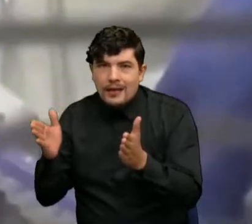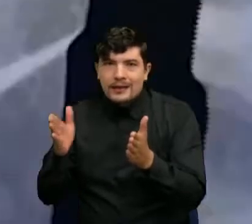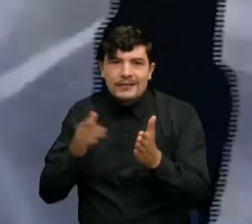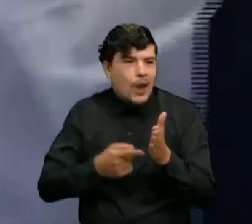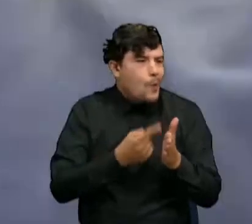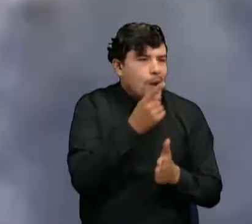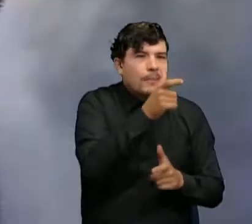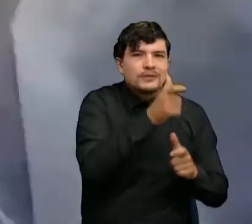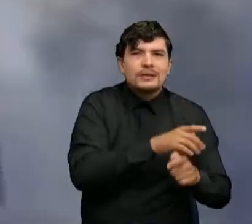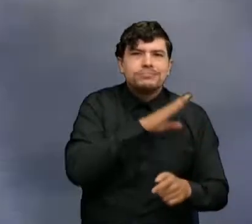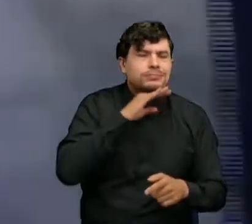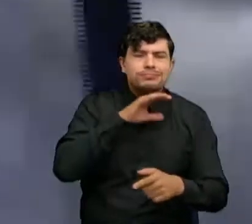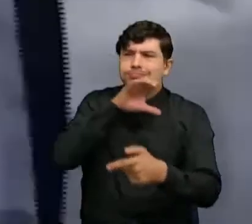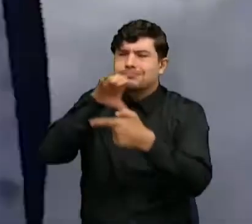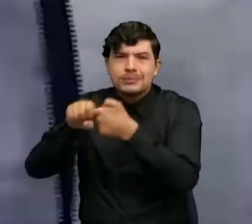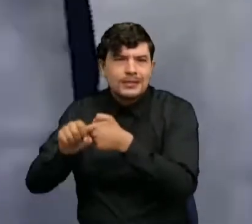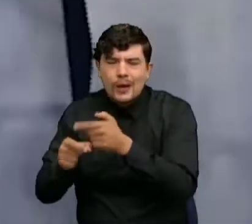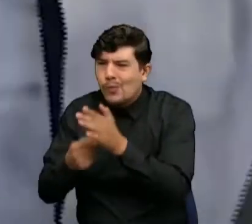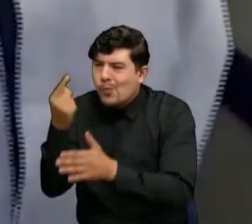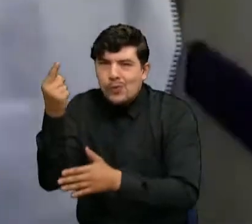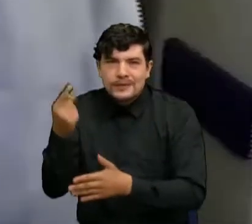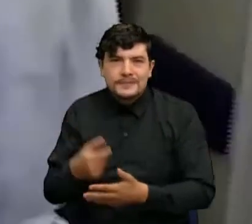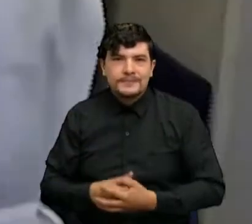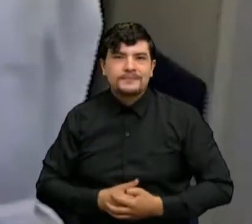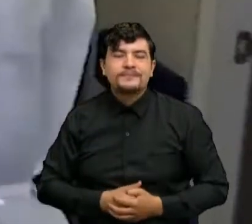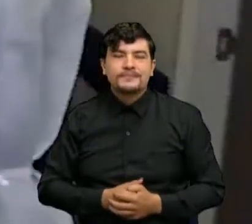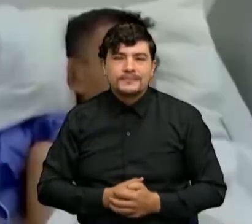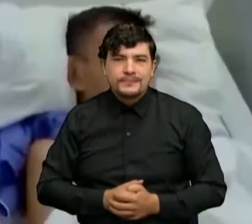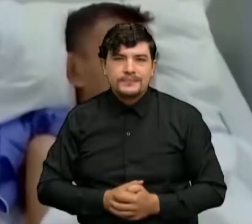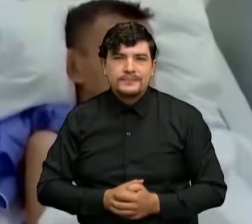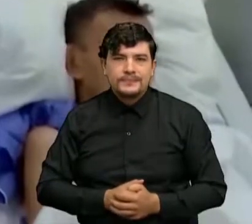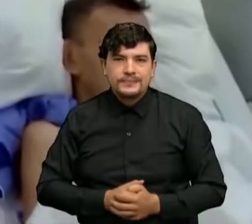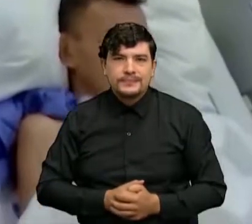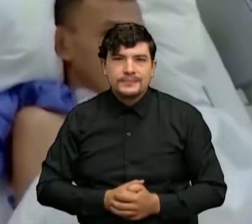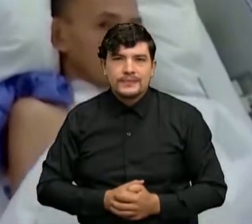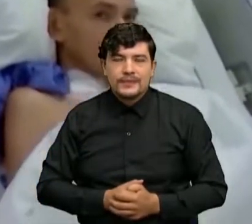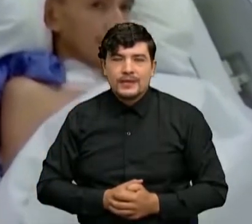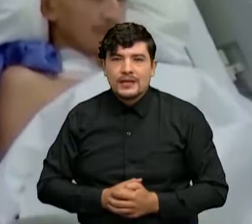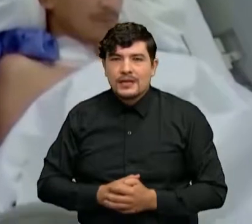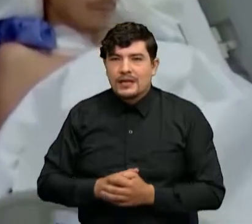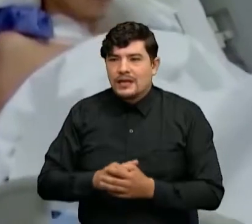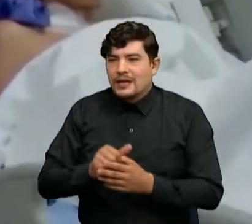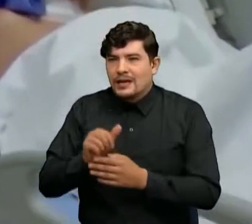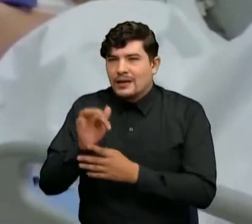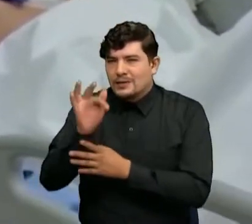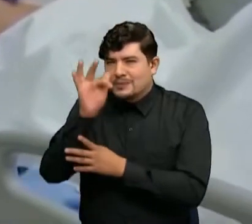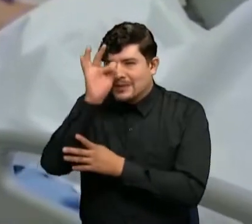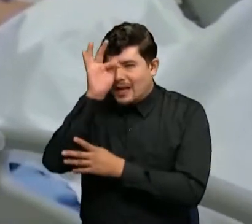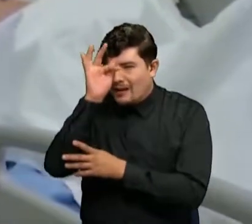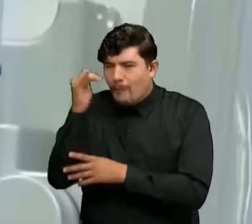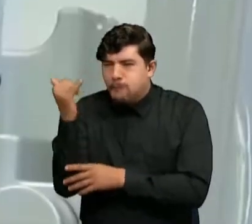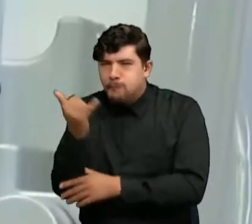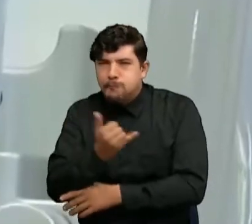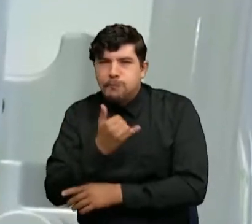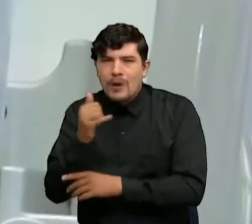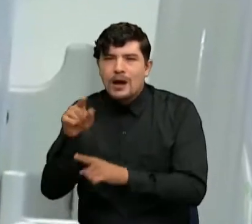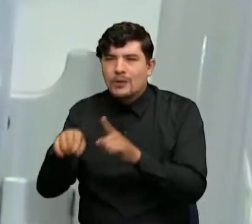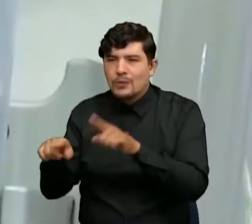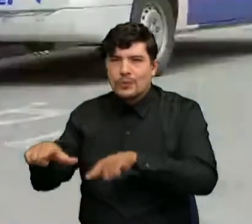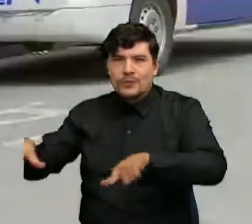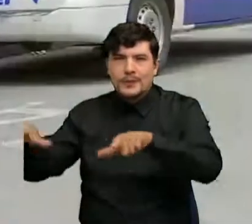Hoy la ocupación de las camas UCI, unidades ECMO y el servicio de urgencias respiratorias en la entidad de salud superó el 100% de su